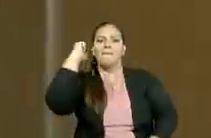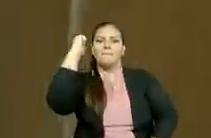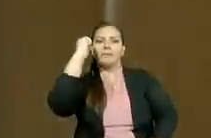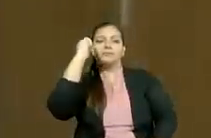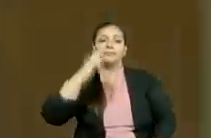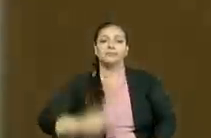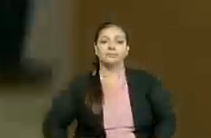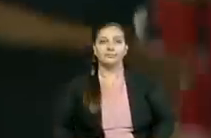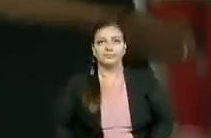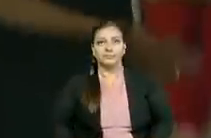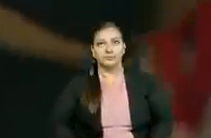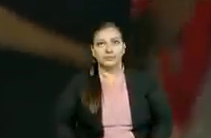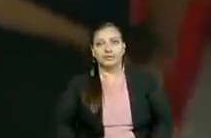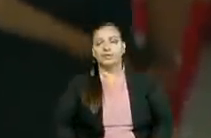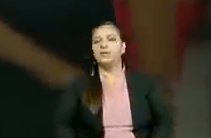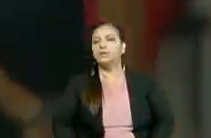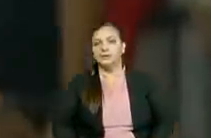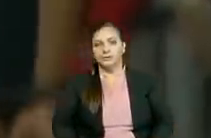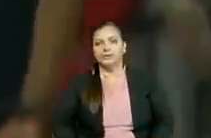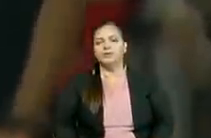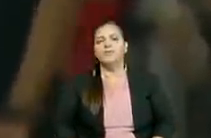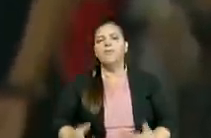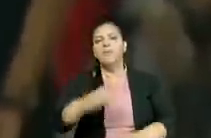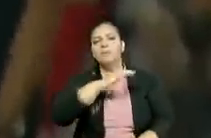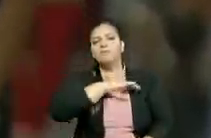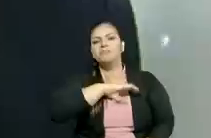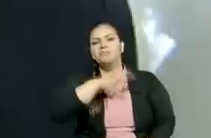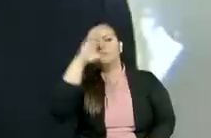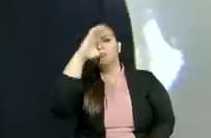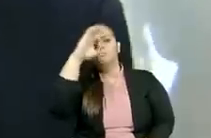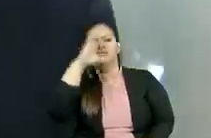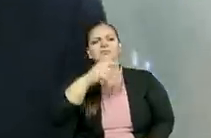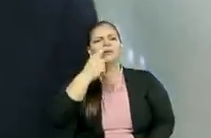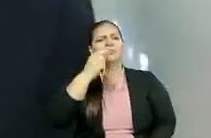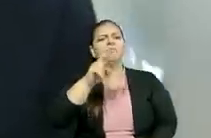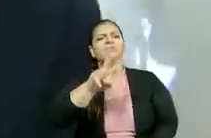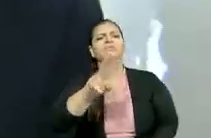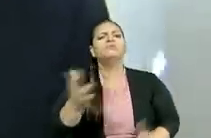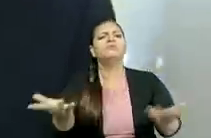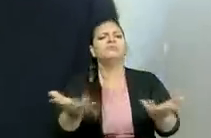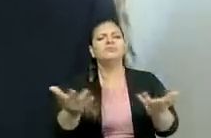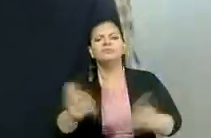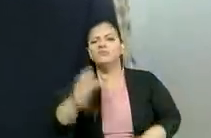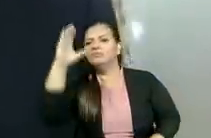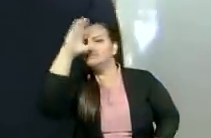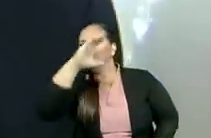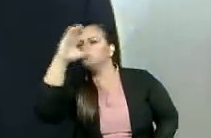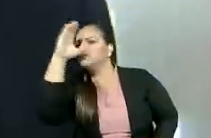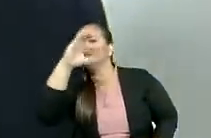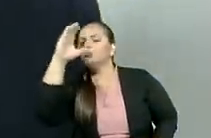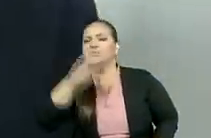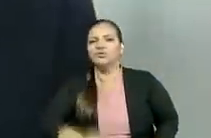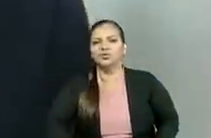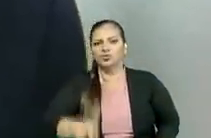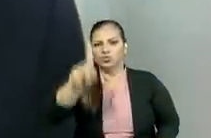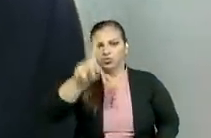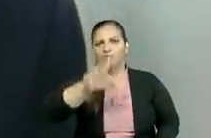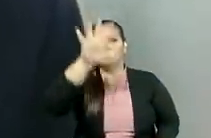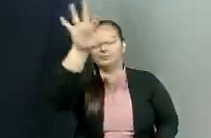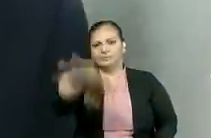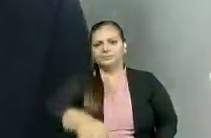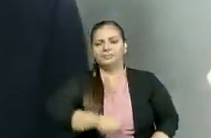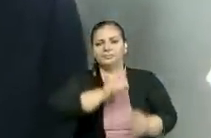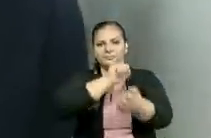a sacarla y amedrentar. Tras una persecución policial, lograron capturar a uno de los implicados. El mismo que se le encontró como